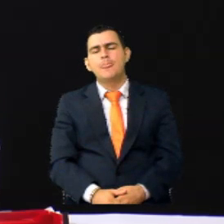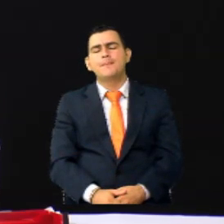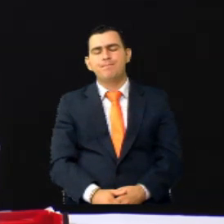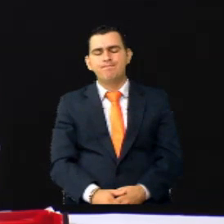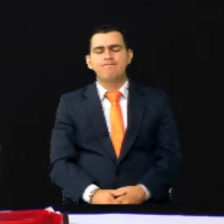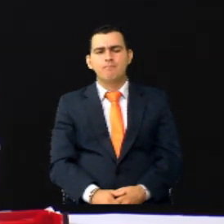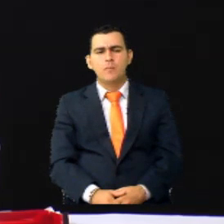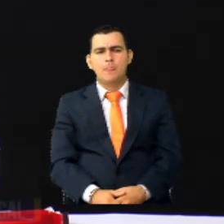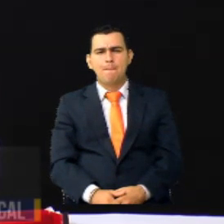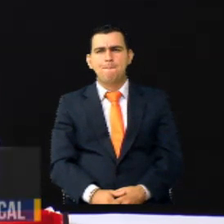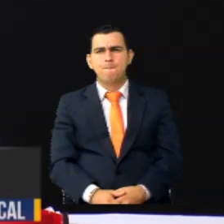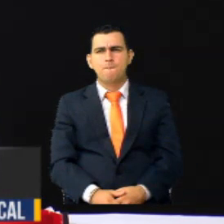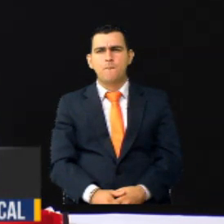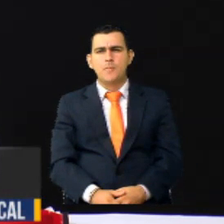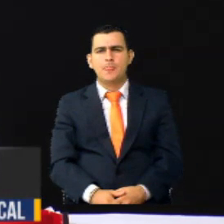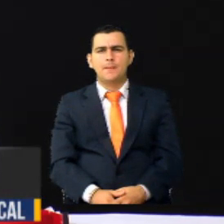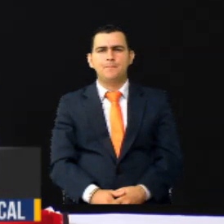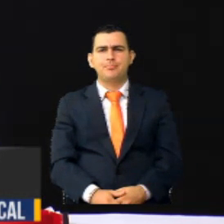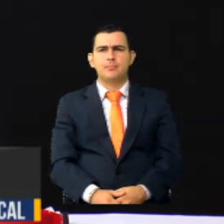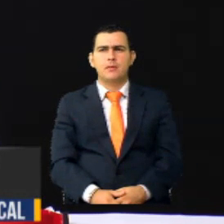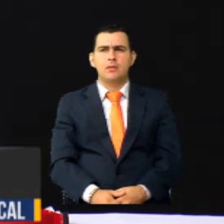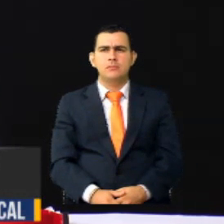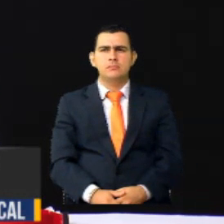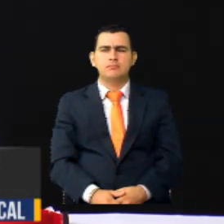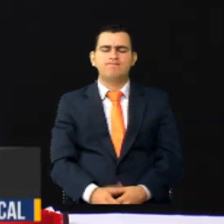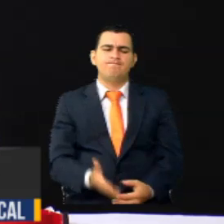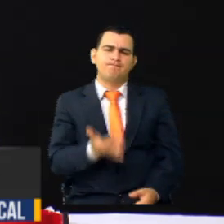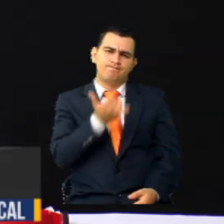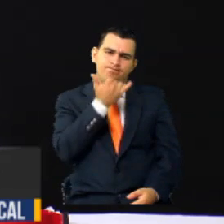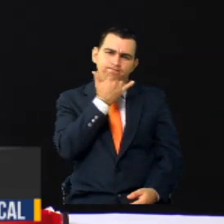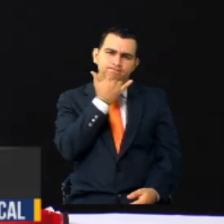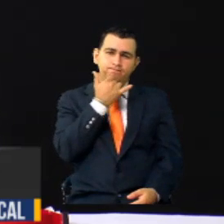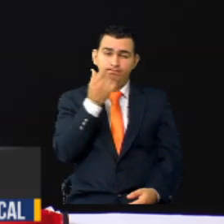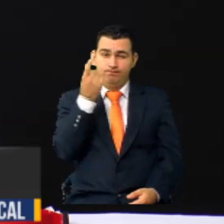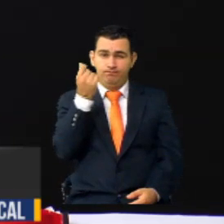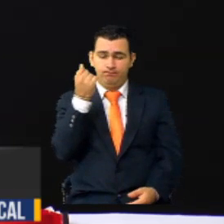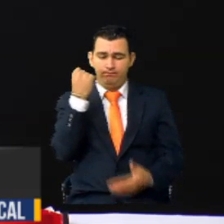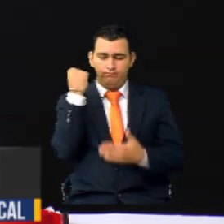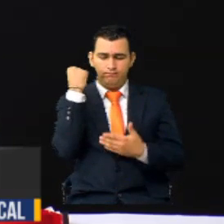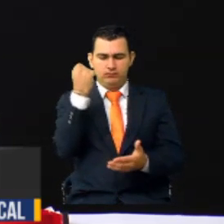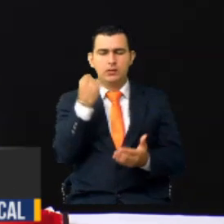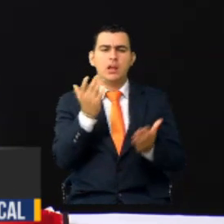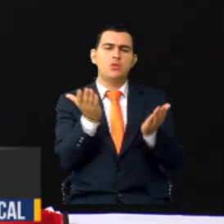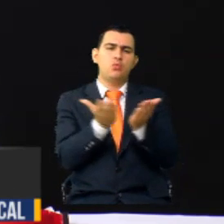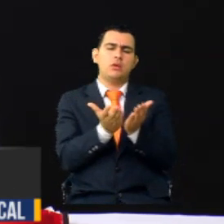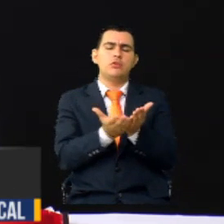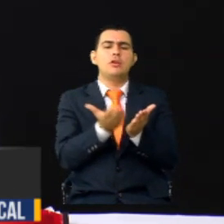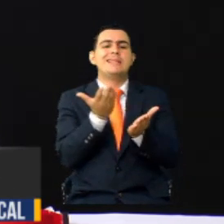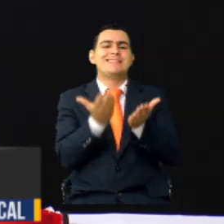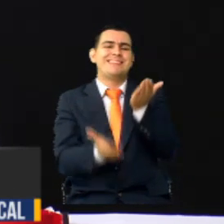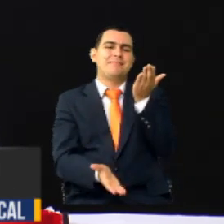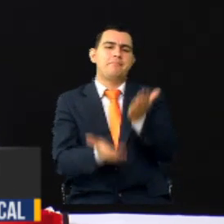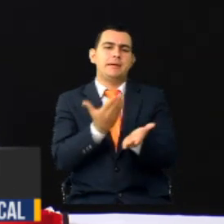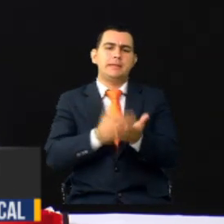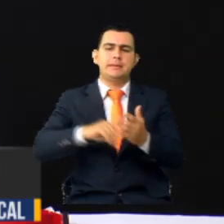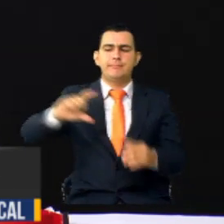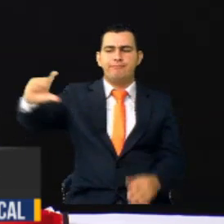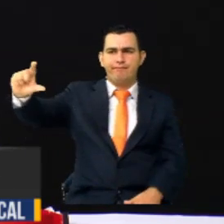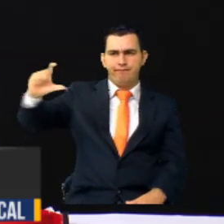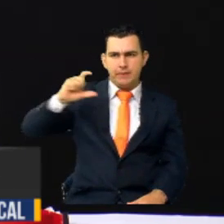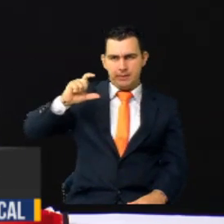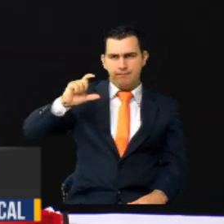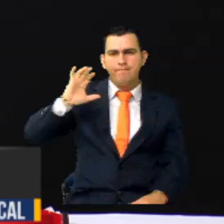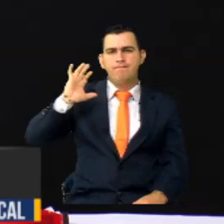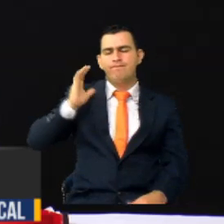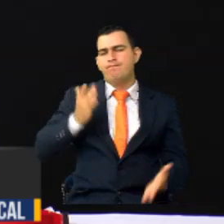Alberto, resulta que los recursos en educación dependen de las transferencias, Sistema General de